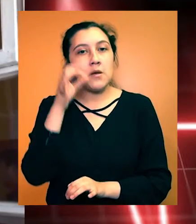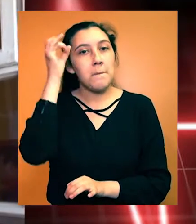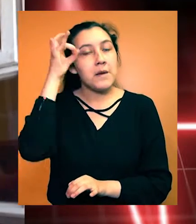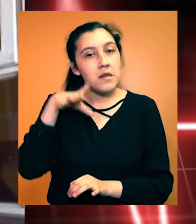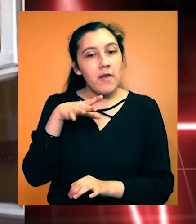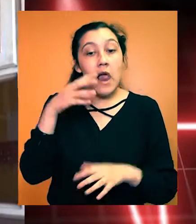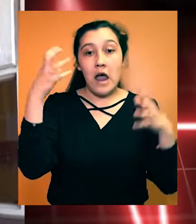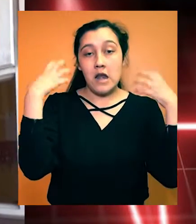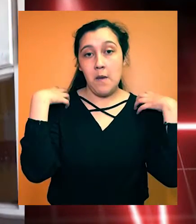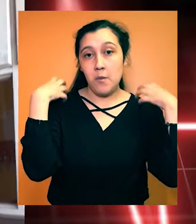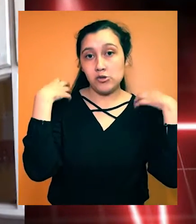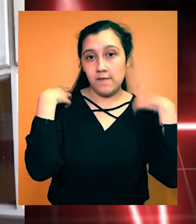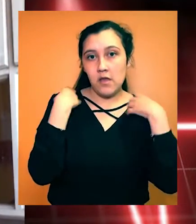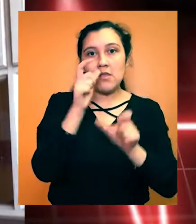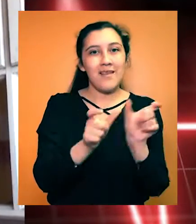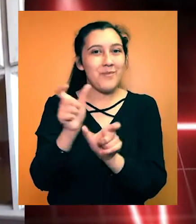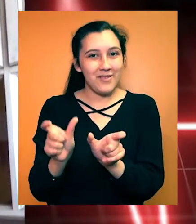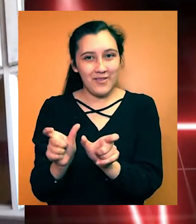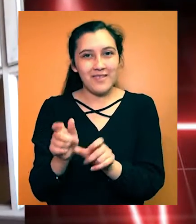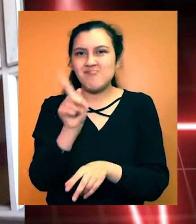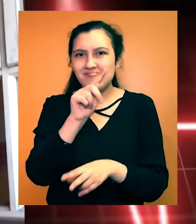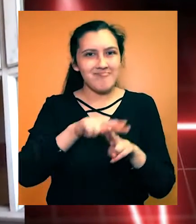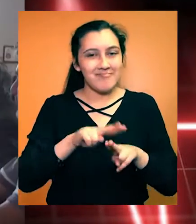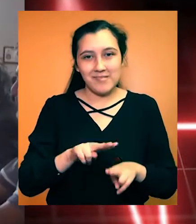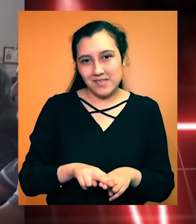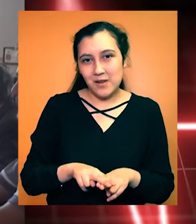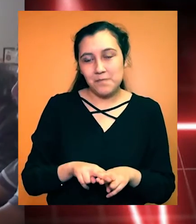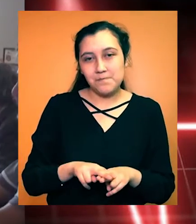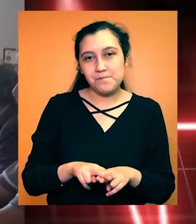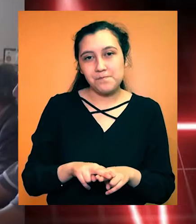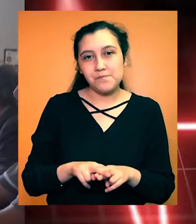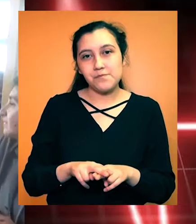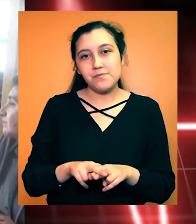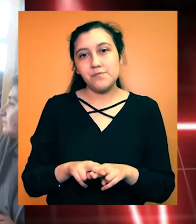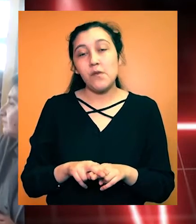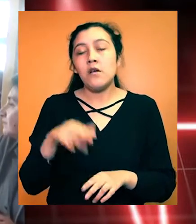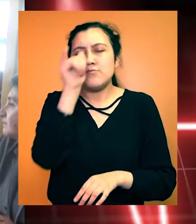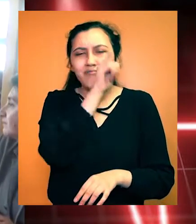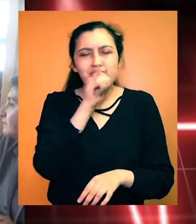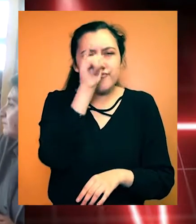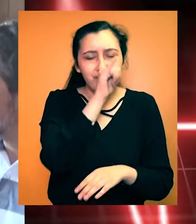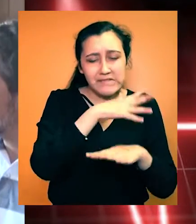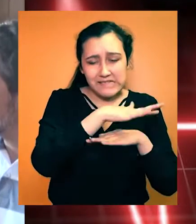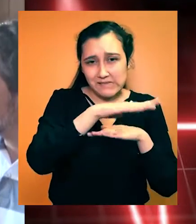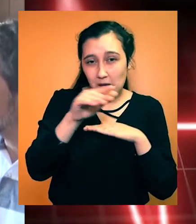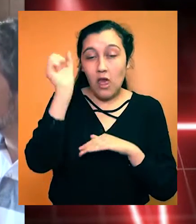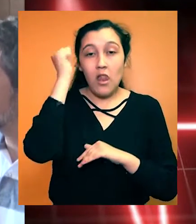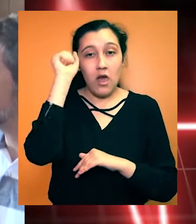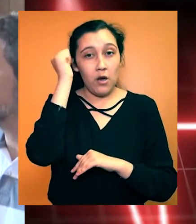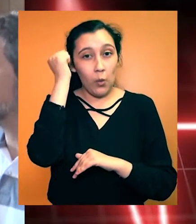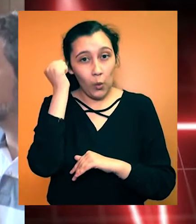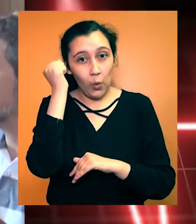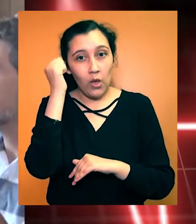para determinar la responsabilidad administrativa sobre lo que hoy día se está viviendo. Sin descartar ninguna hipótesis sobre los alcances de la contaminación de la Bahía